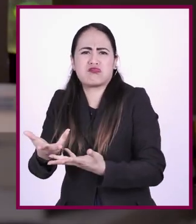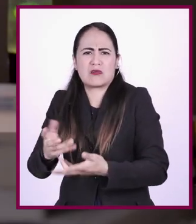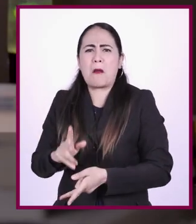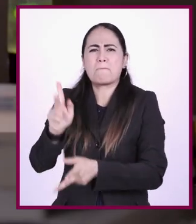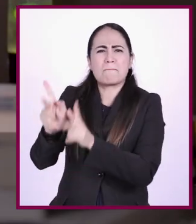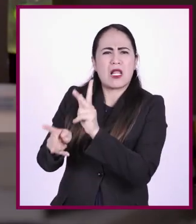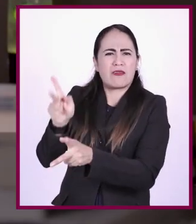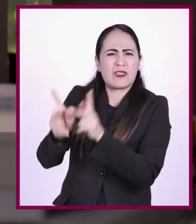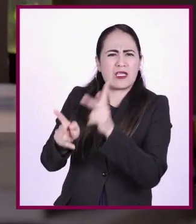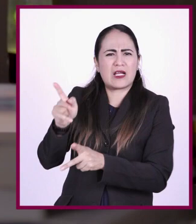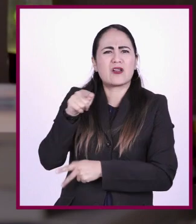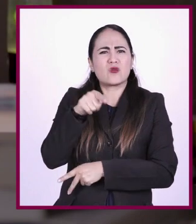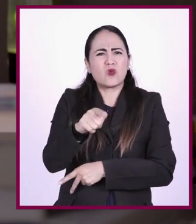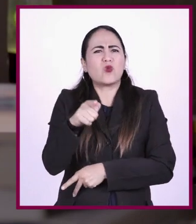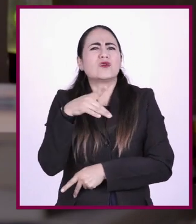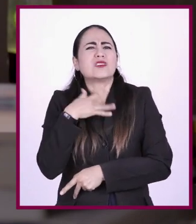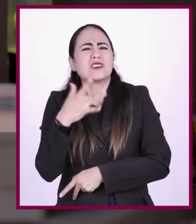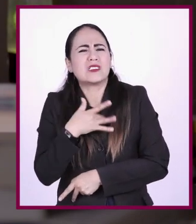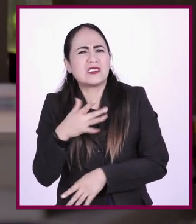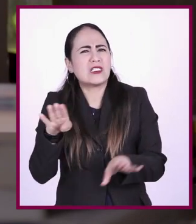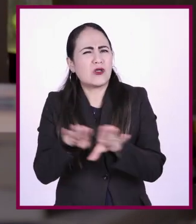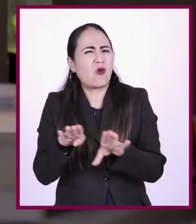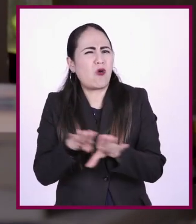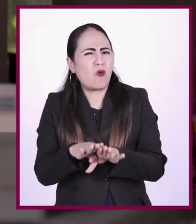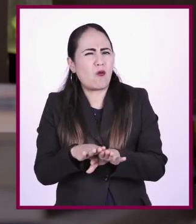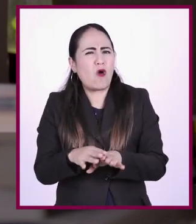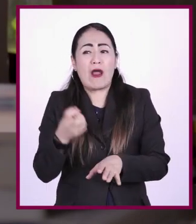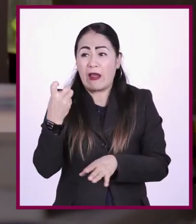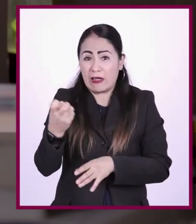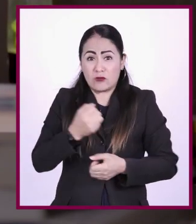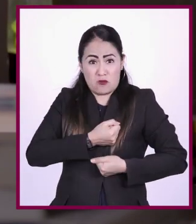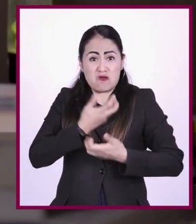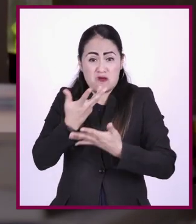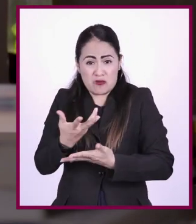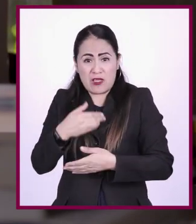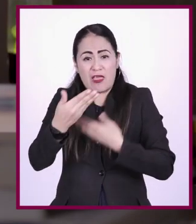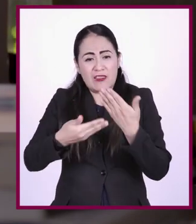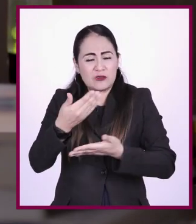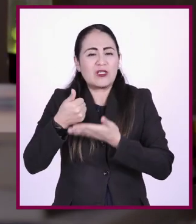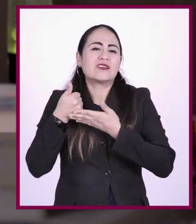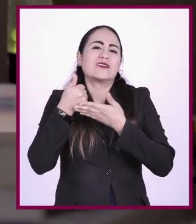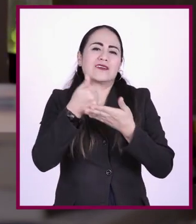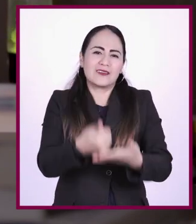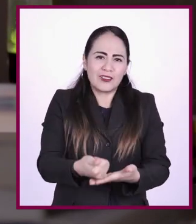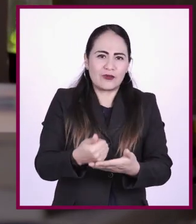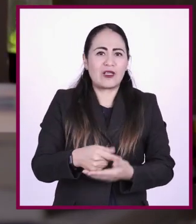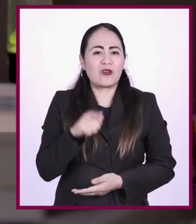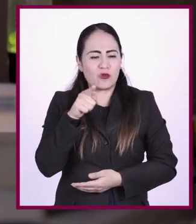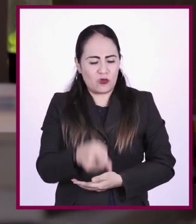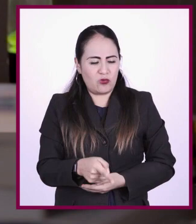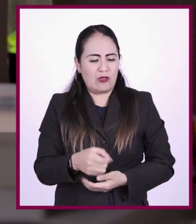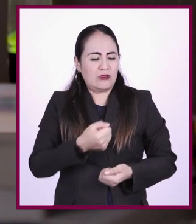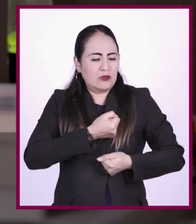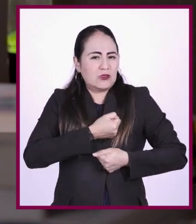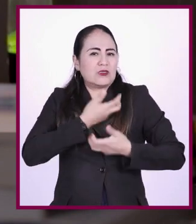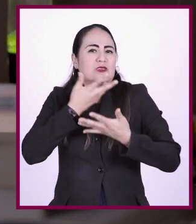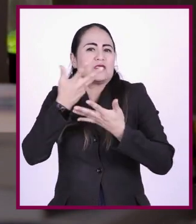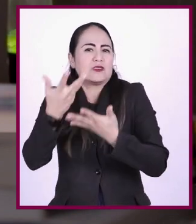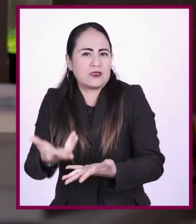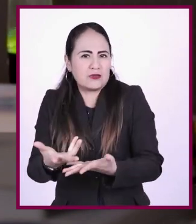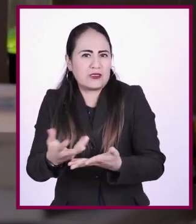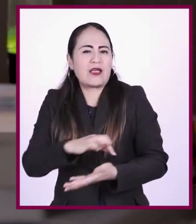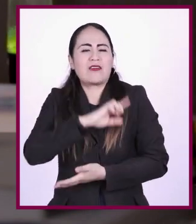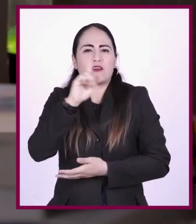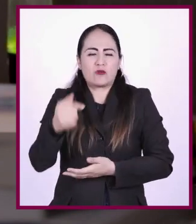El simple hecho de hablar sobre cómo te sientes de manera real es ya de mucha ayuda. Esto permite sacar lo que sientes